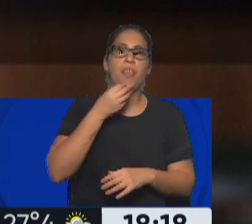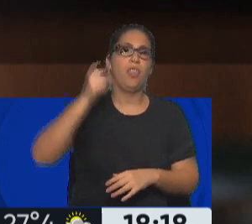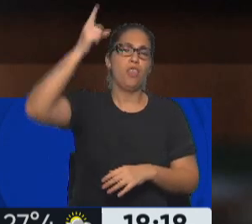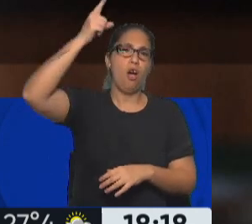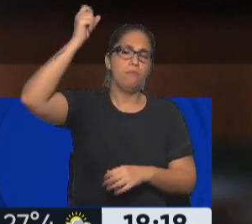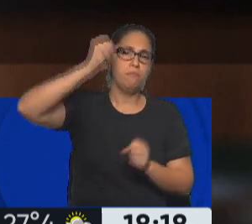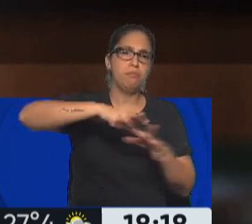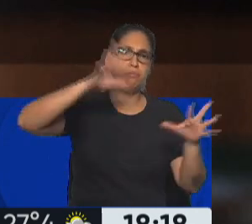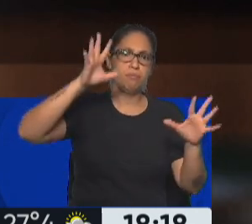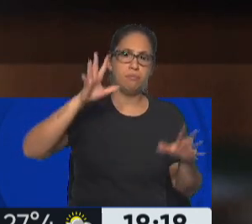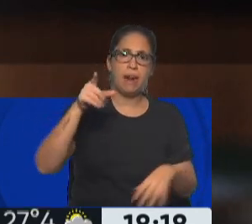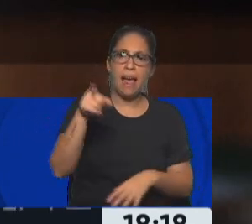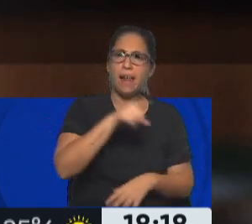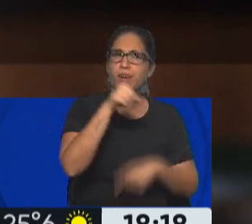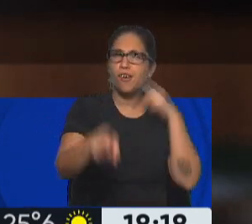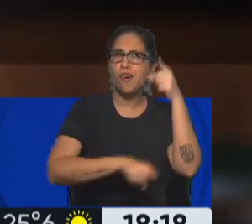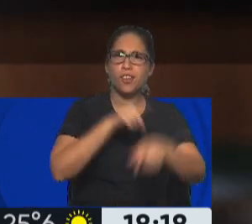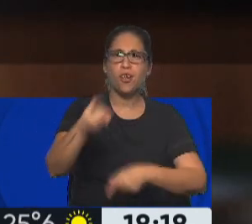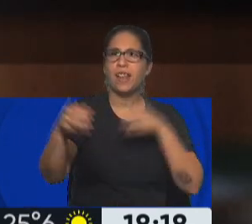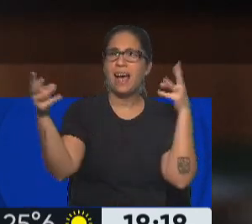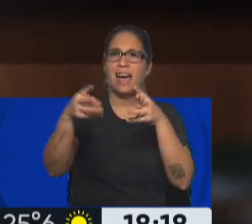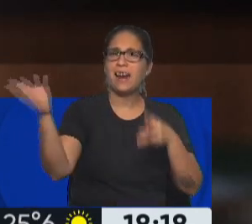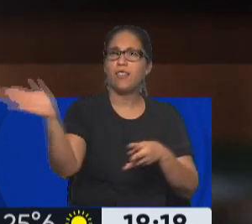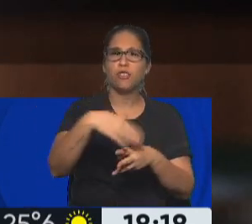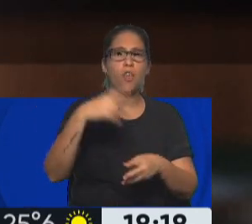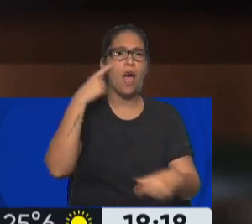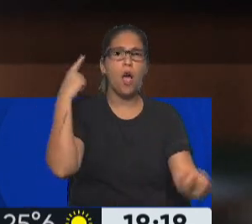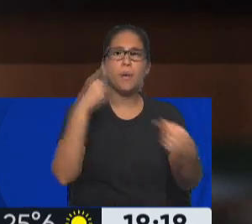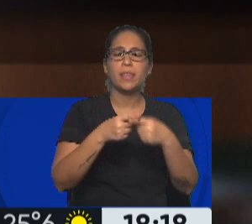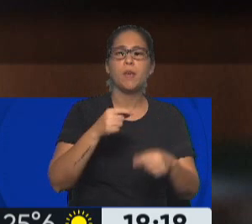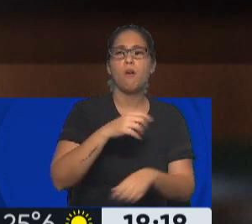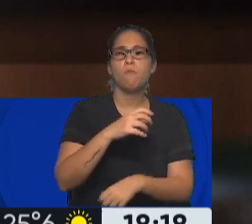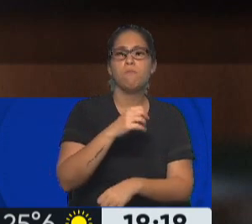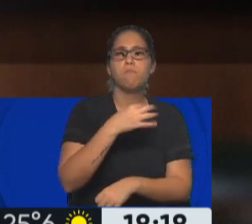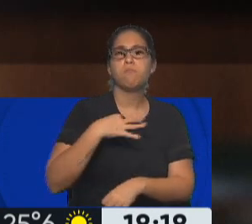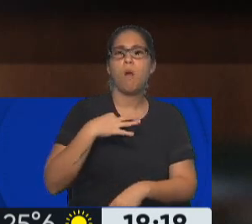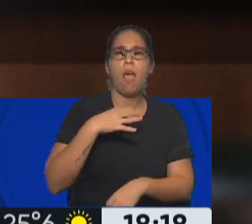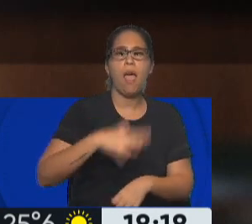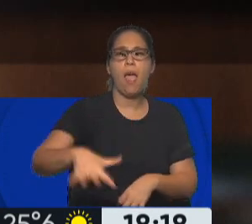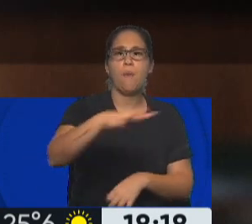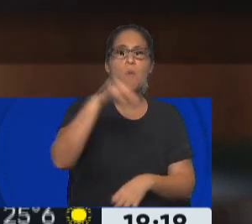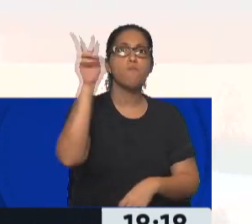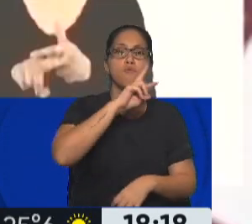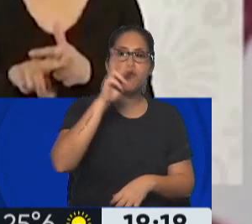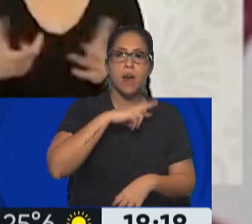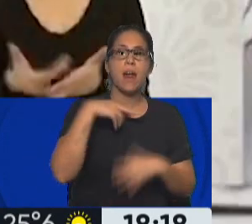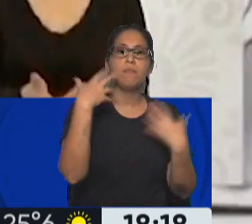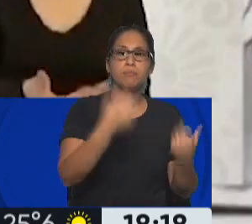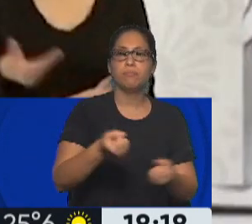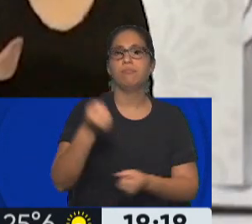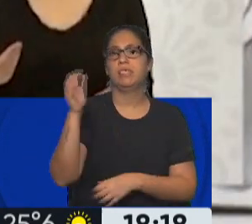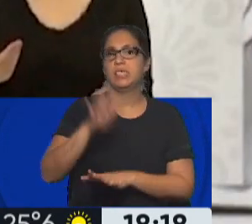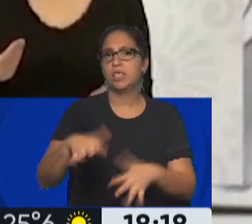guerras que têm como vítimas preferenciais a população civil, sobretudo mulheres e crianças. Por